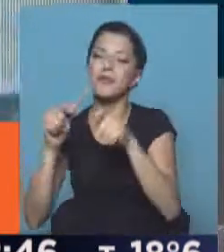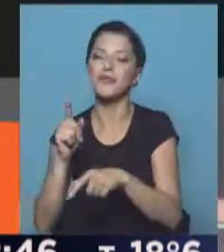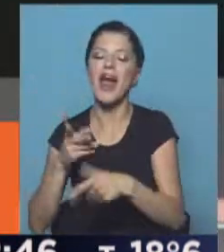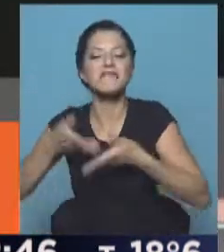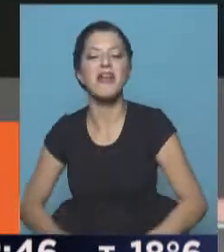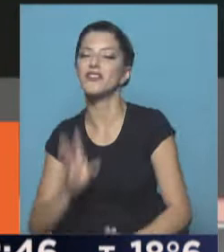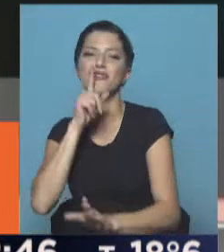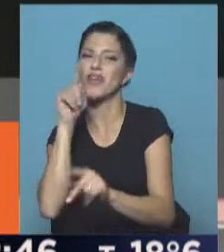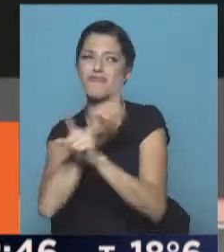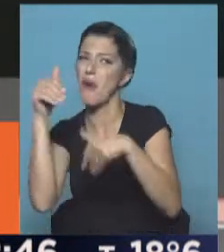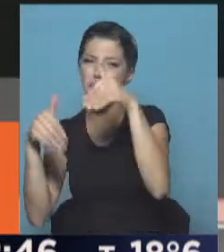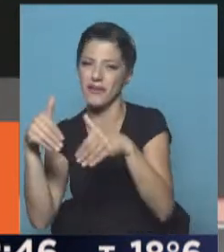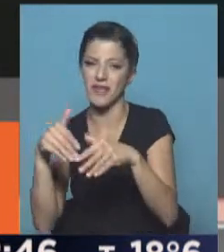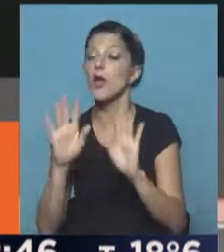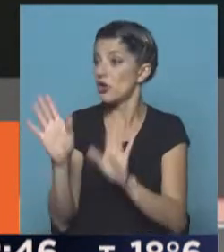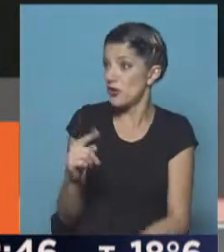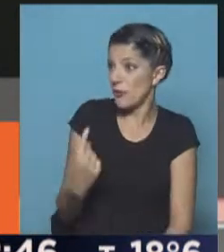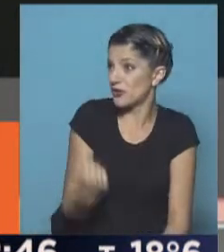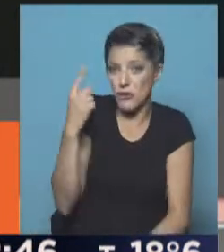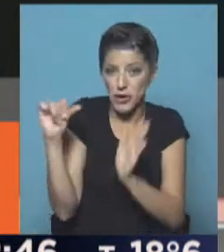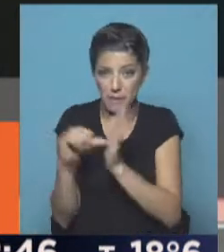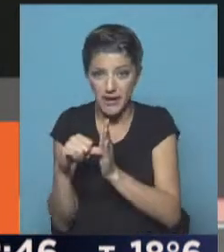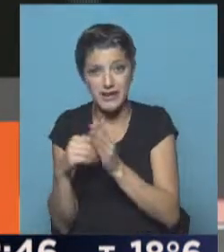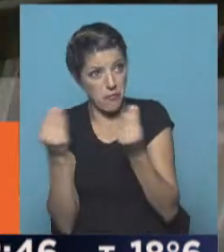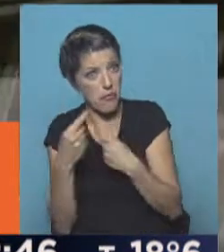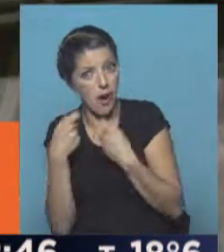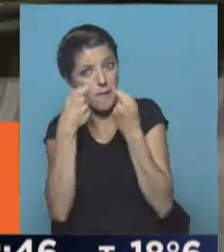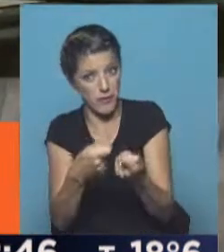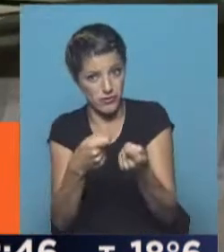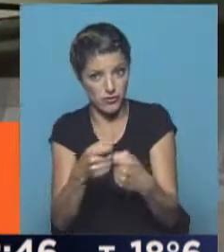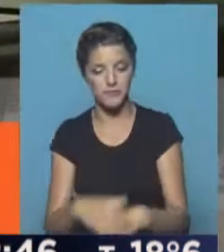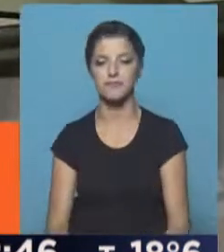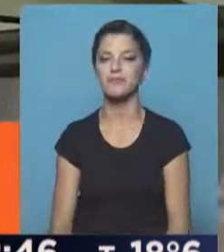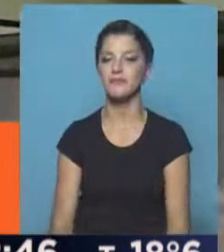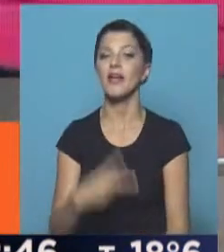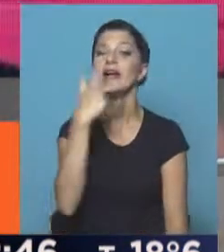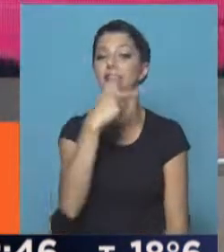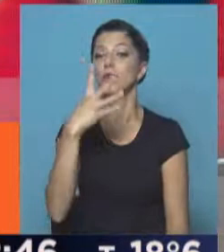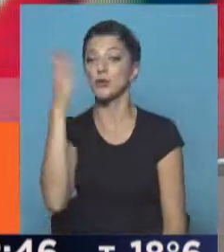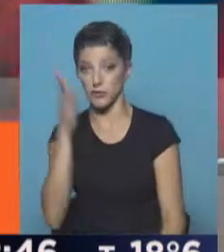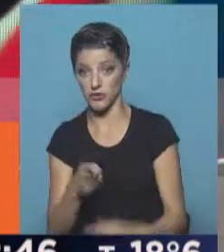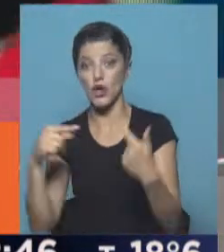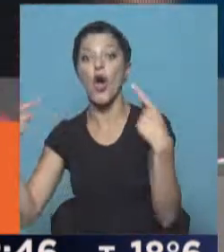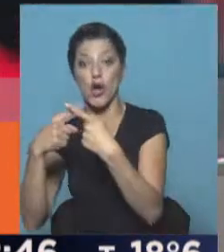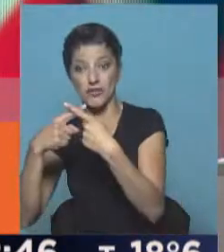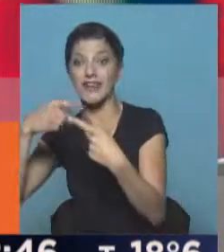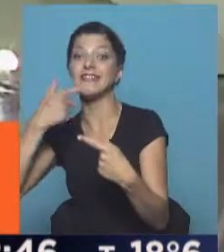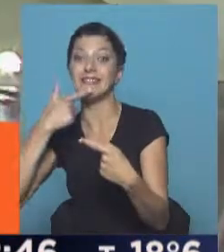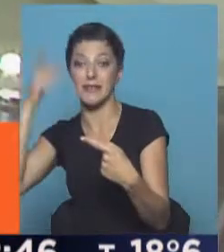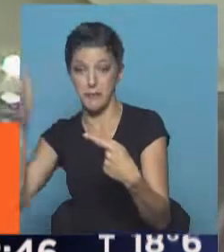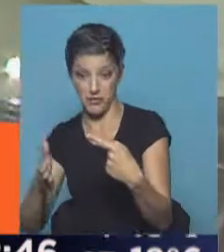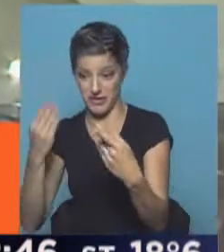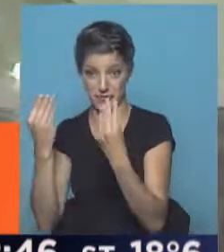pero debe ser el único país en donde a Trump le va tan, pero tan 74% bien. 74% contra 17%. Es muy impresionante. Eso en ese